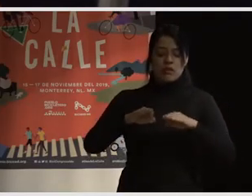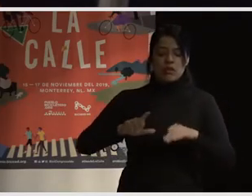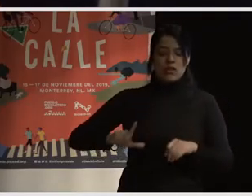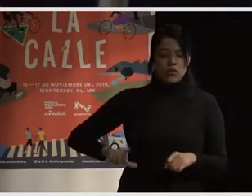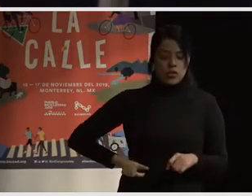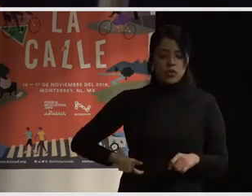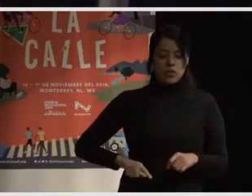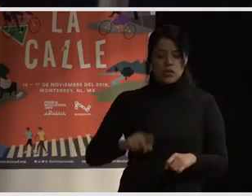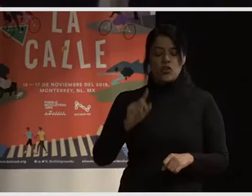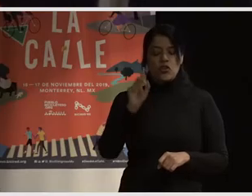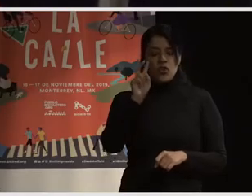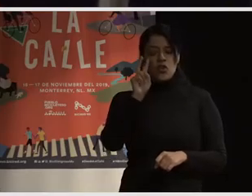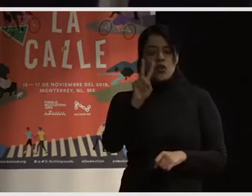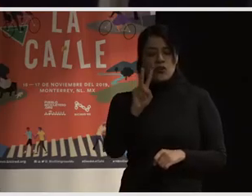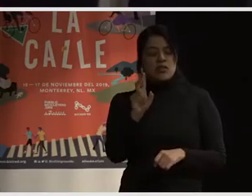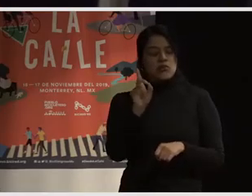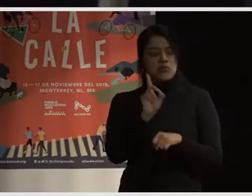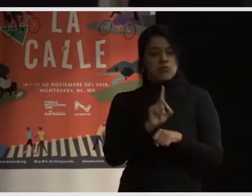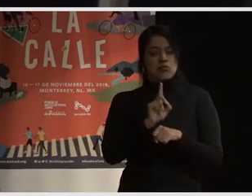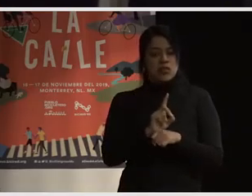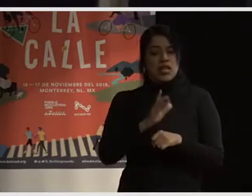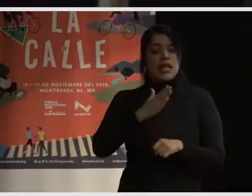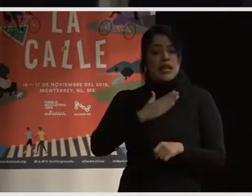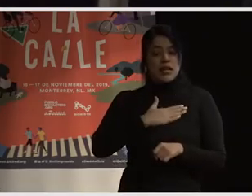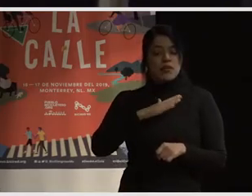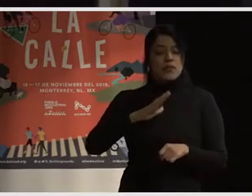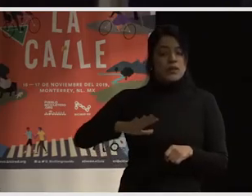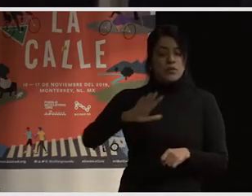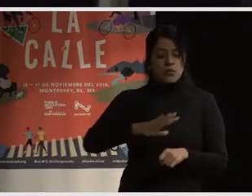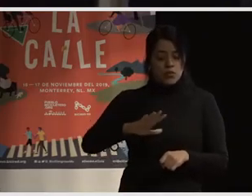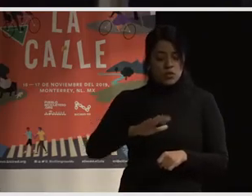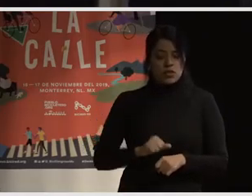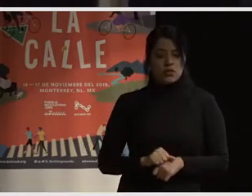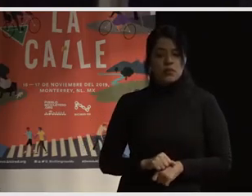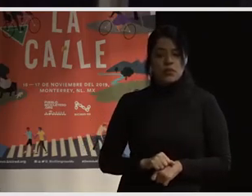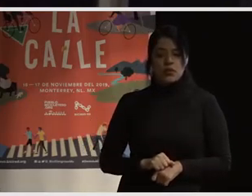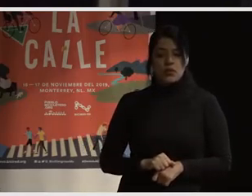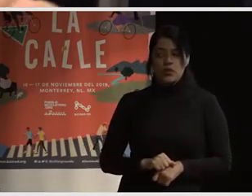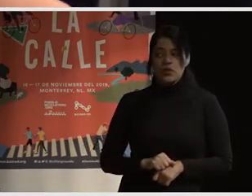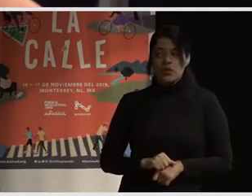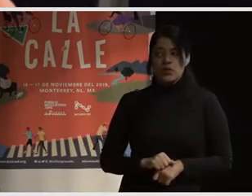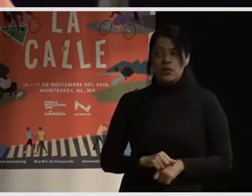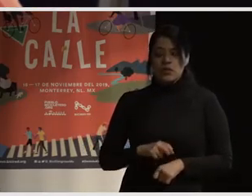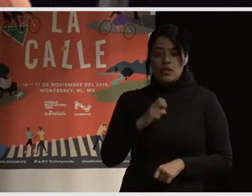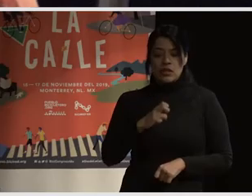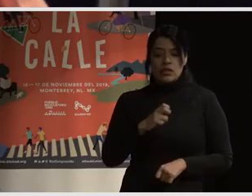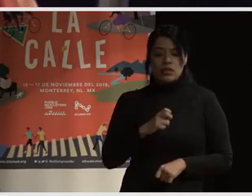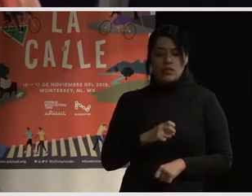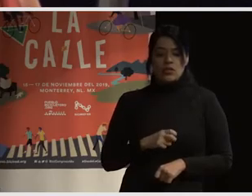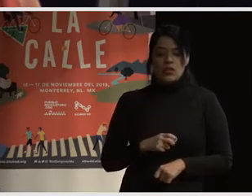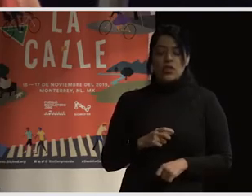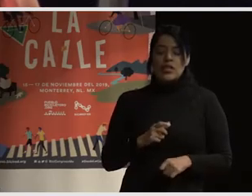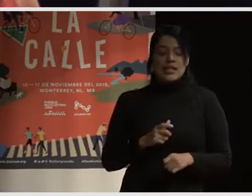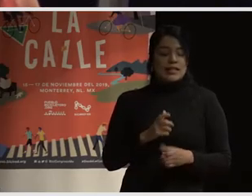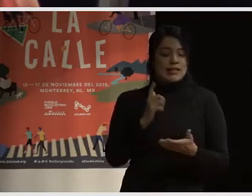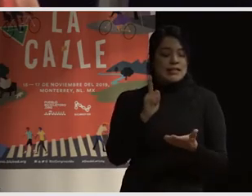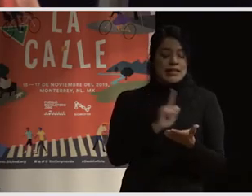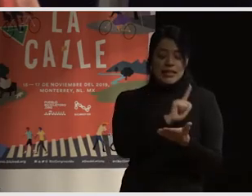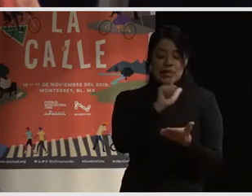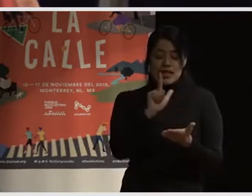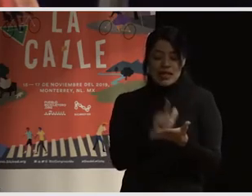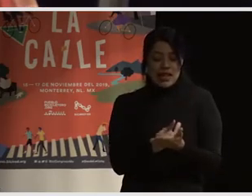muy seguido este en mi municipio puedo hablar de un municipio esto tiene que con leyes y reglamentos